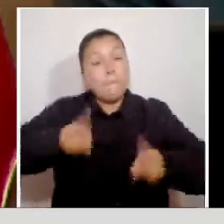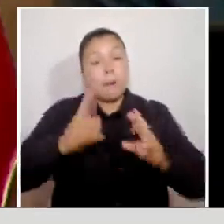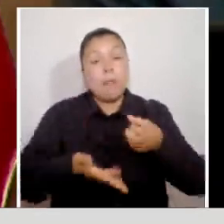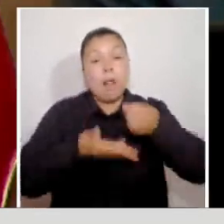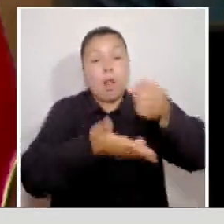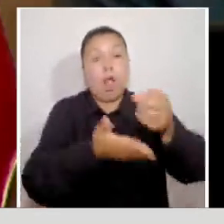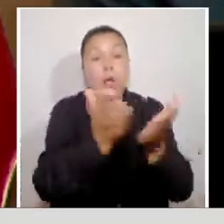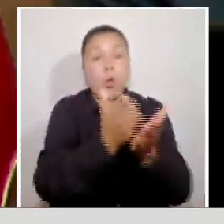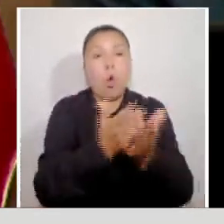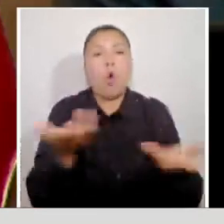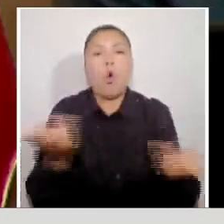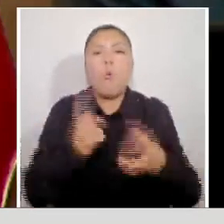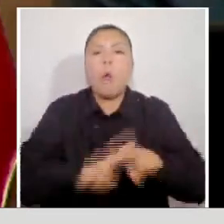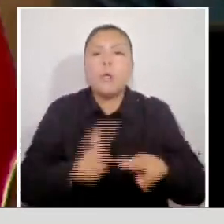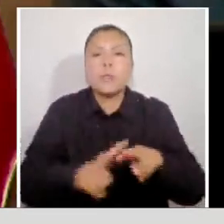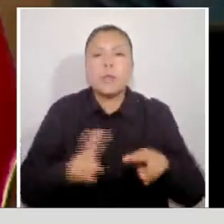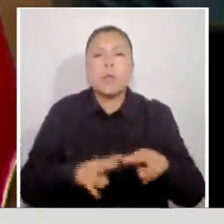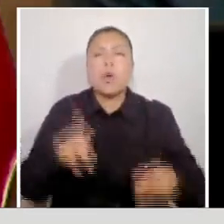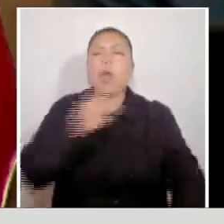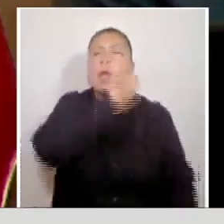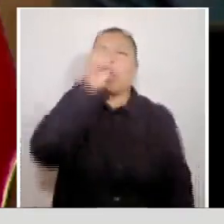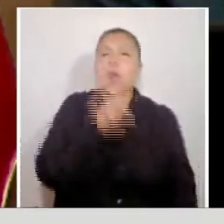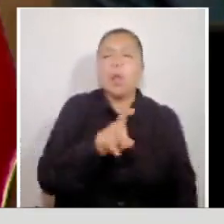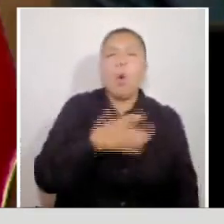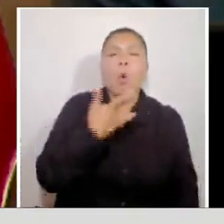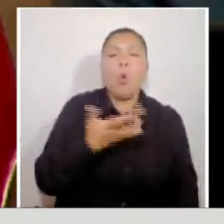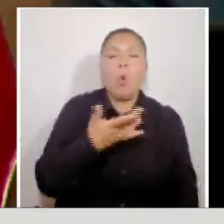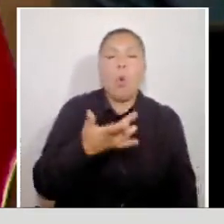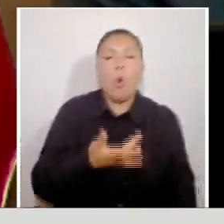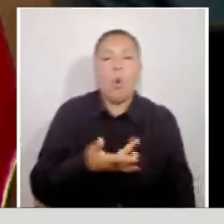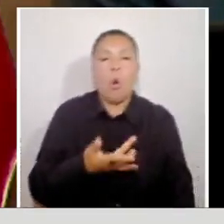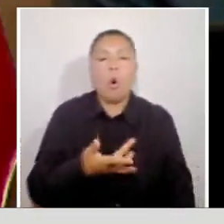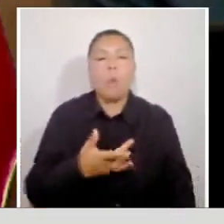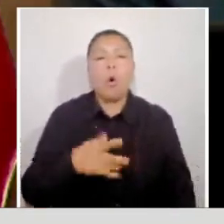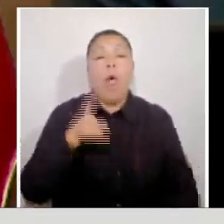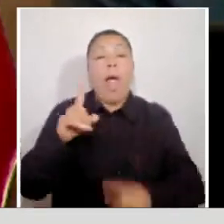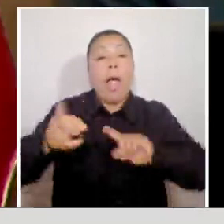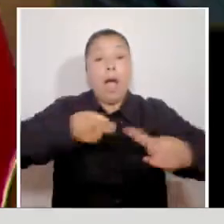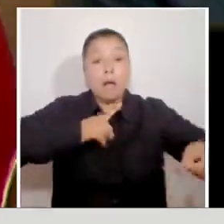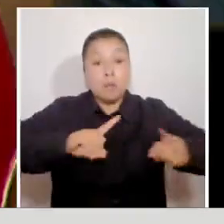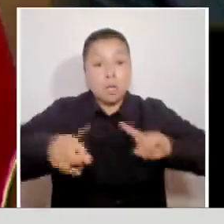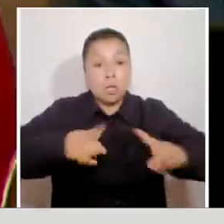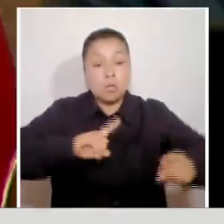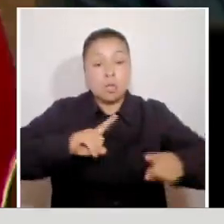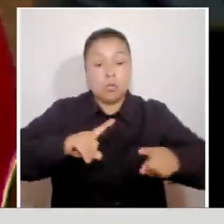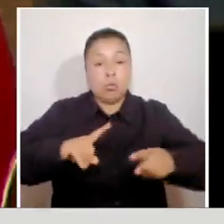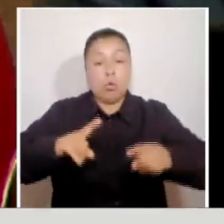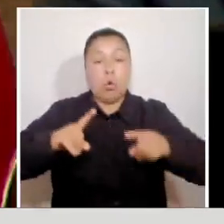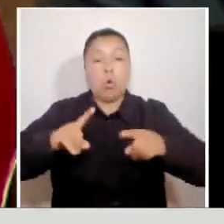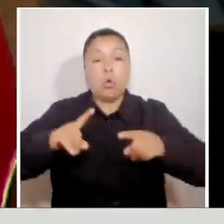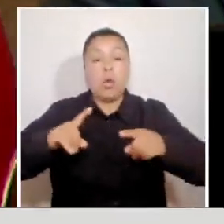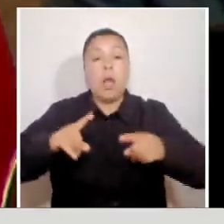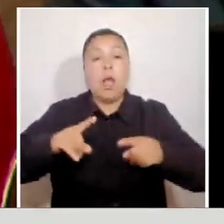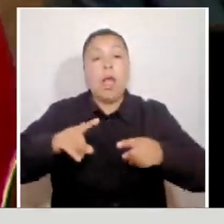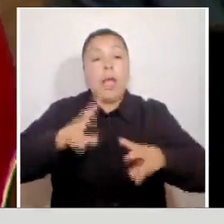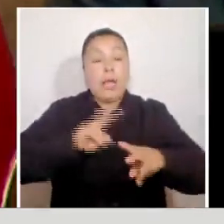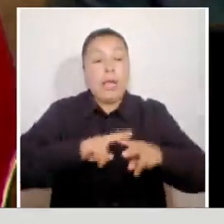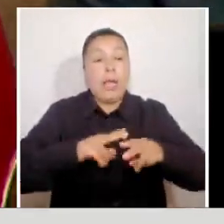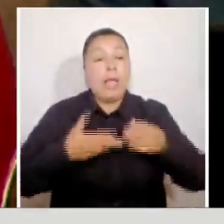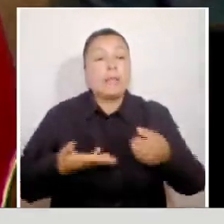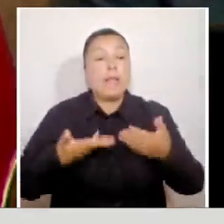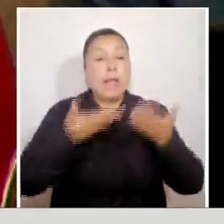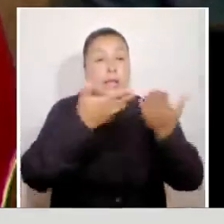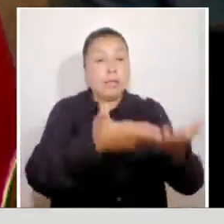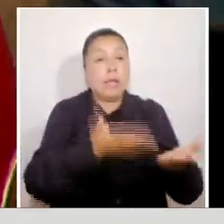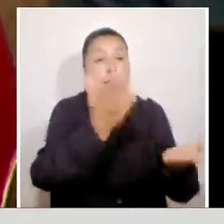lo hacemos Es la pregunta cómo bajamos la administración a los colegios algunos al